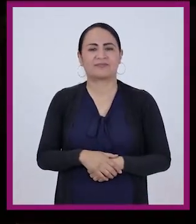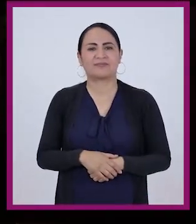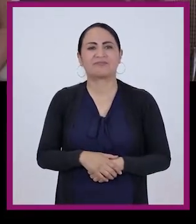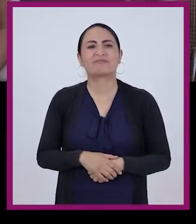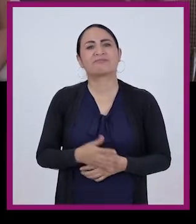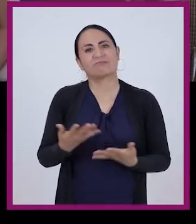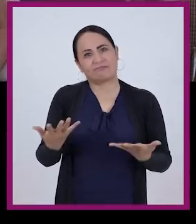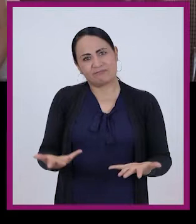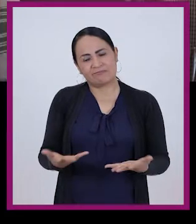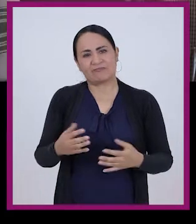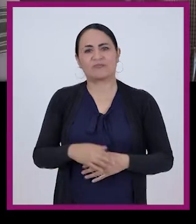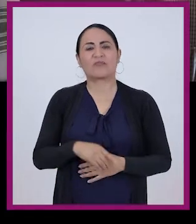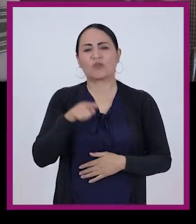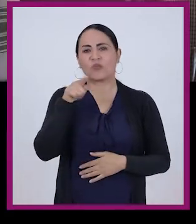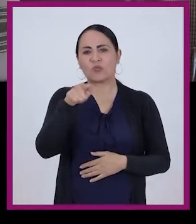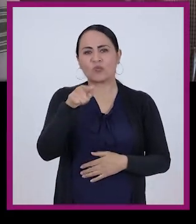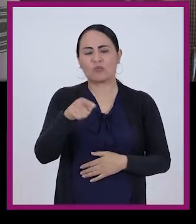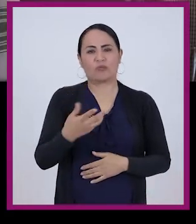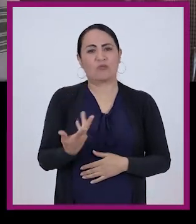todos.